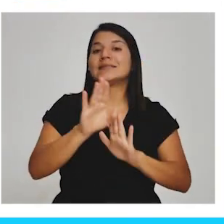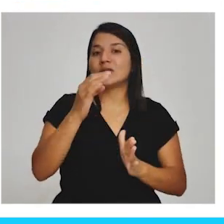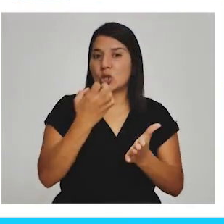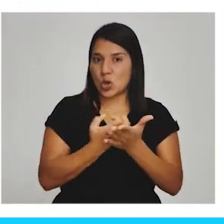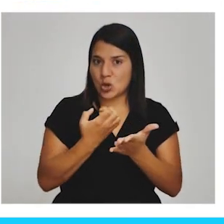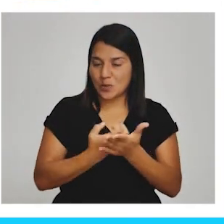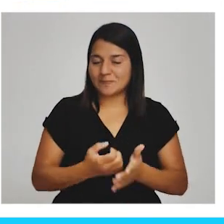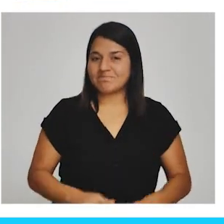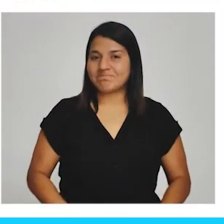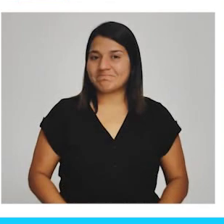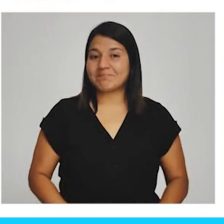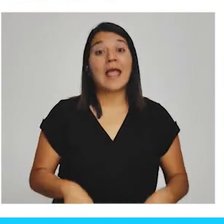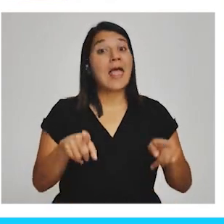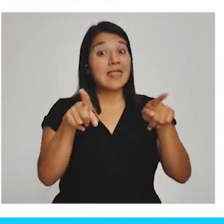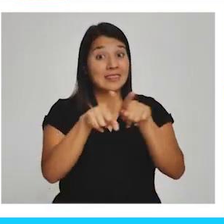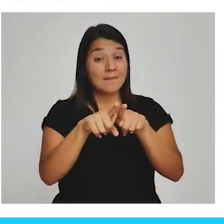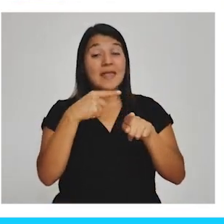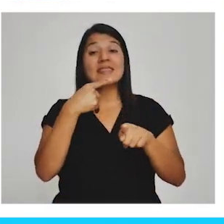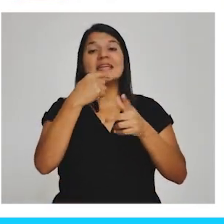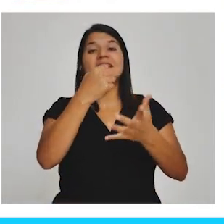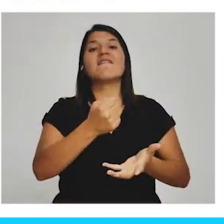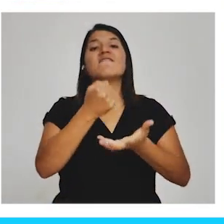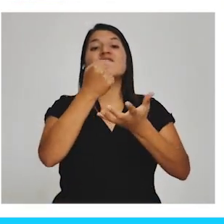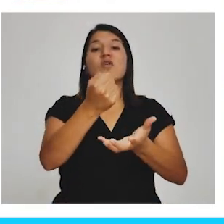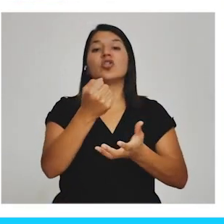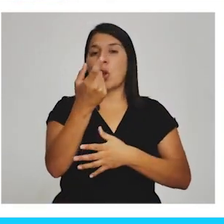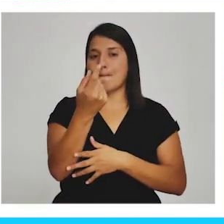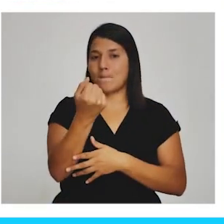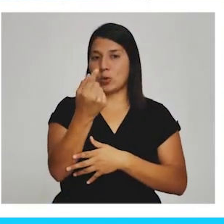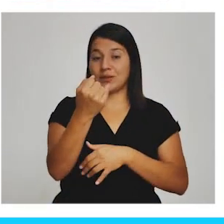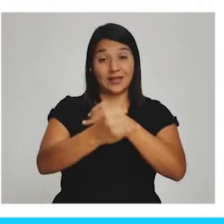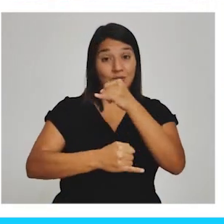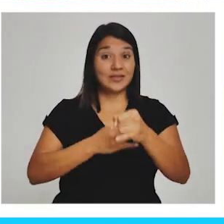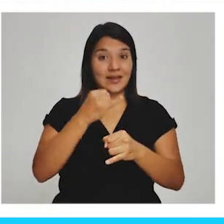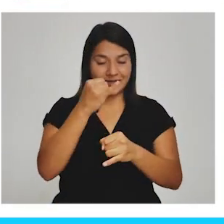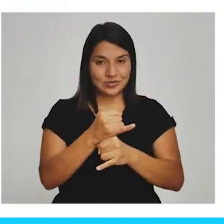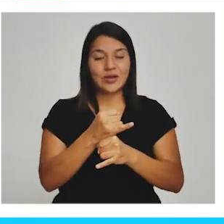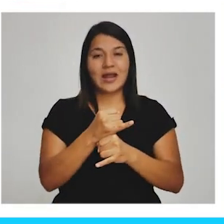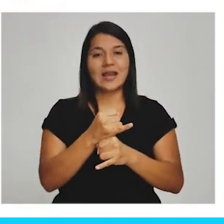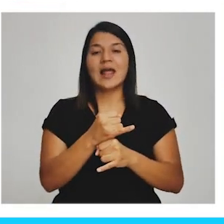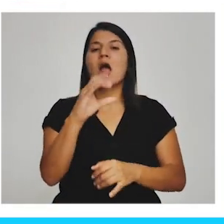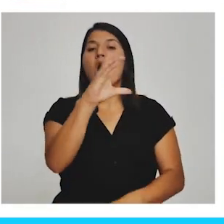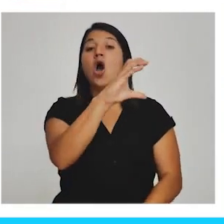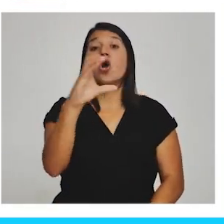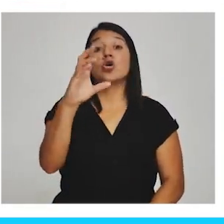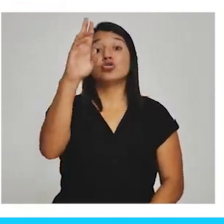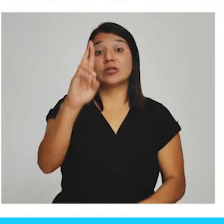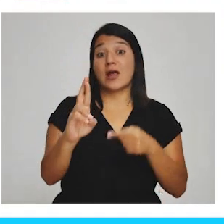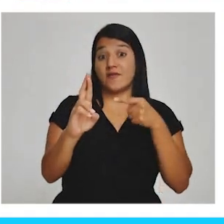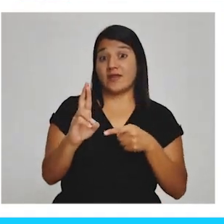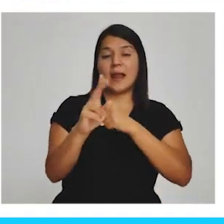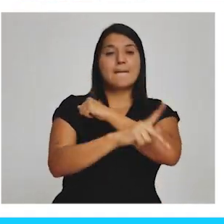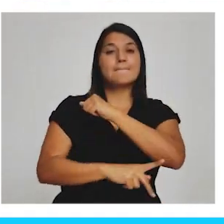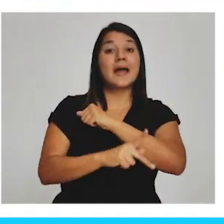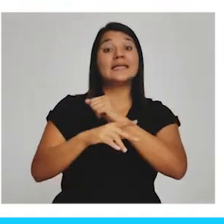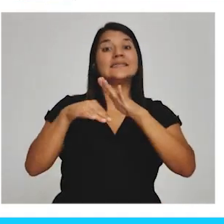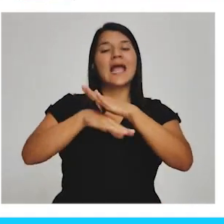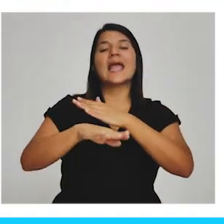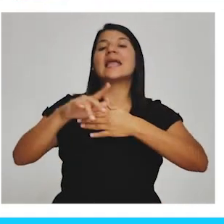otro lado, según el Fondo Monetario Internacional, Costa Rica será el país latinoamericano